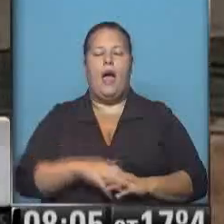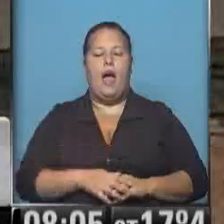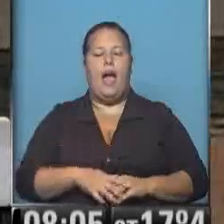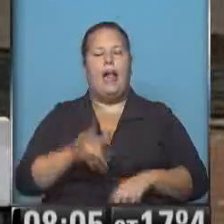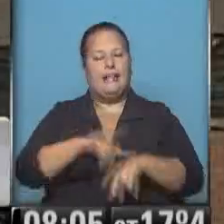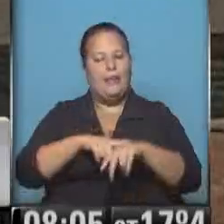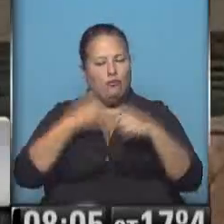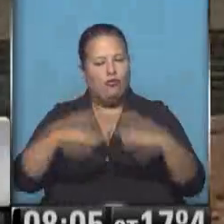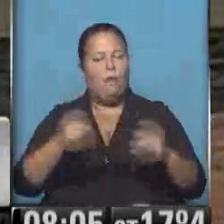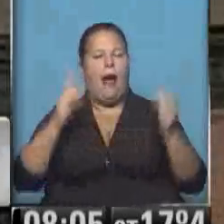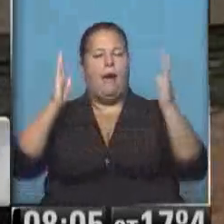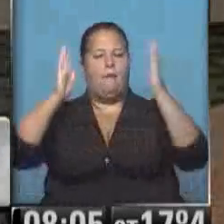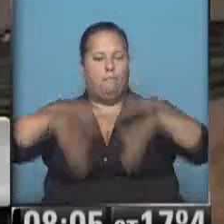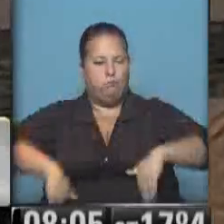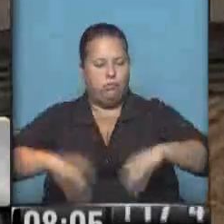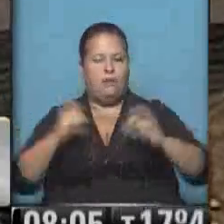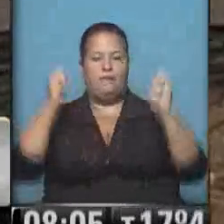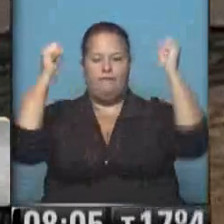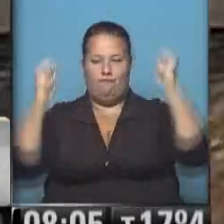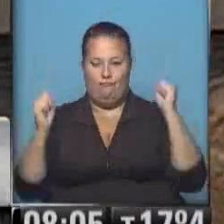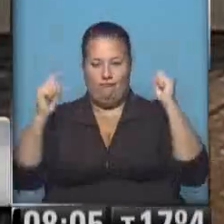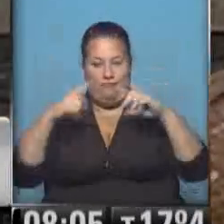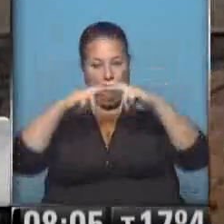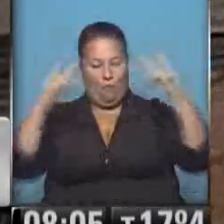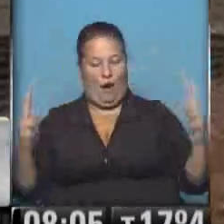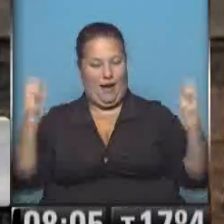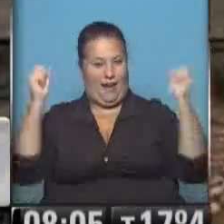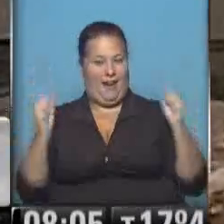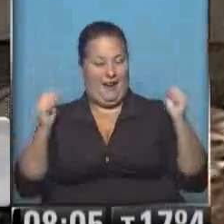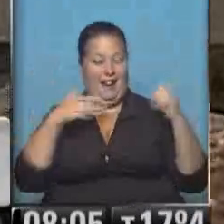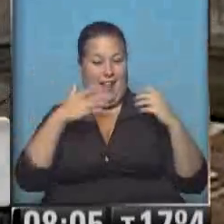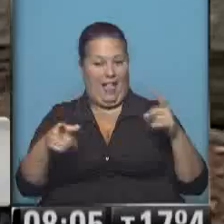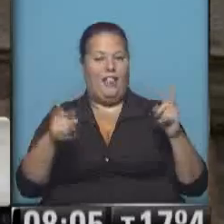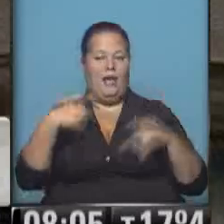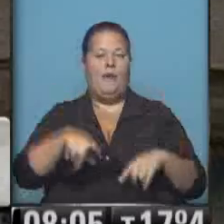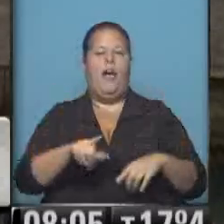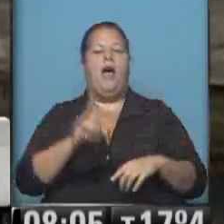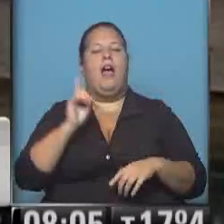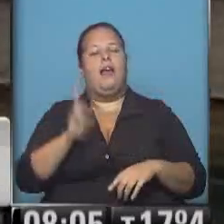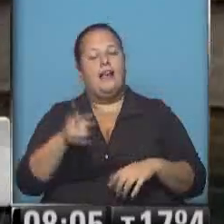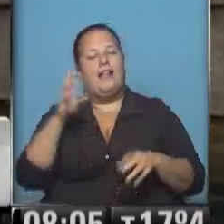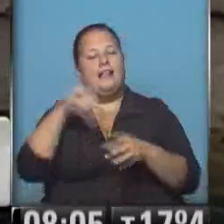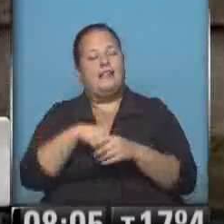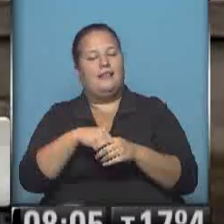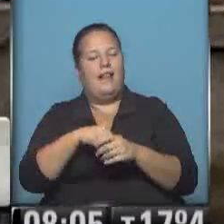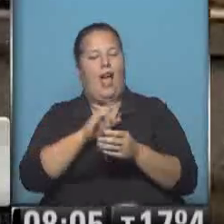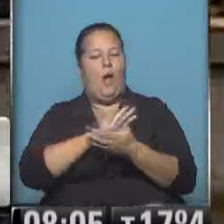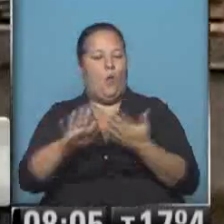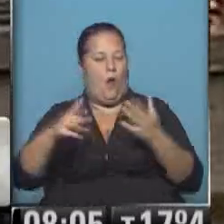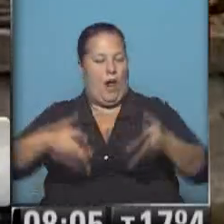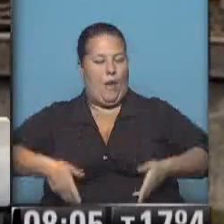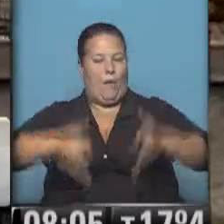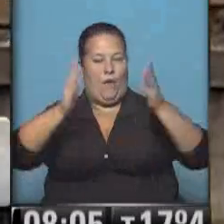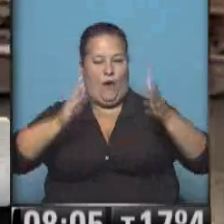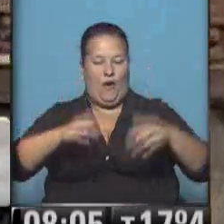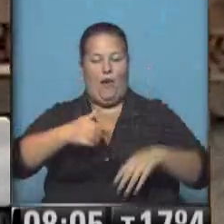más tiempo a la demolición de lo que son los pilares que mantienen el puente en estos momentos y que son parte del nuevo trazado que va a